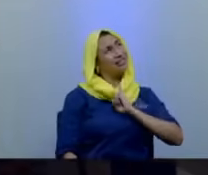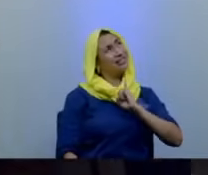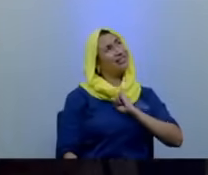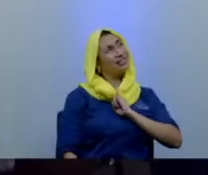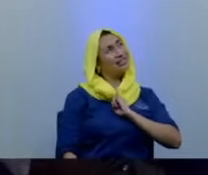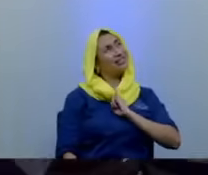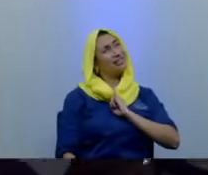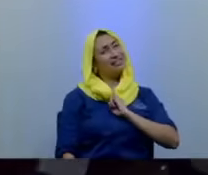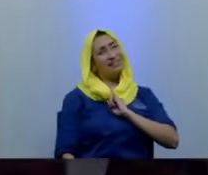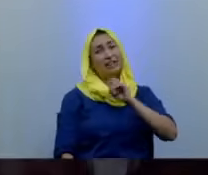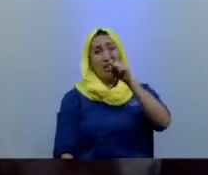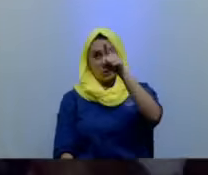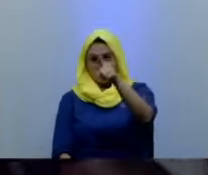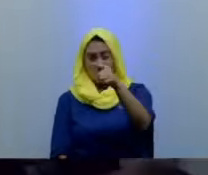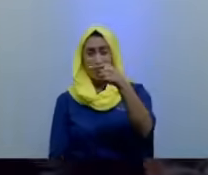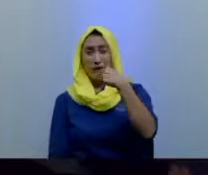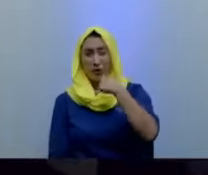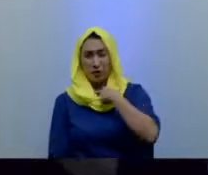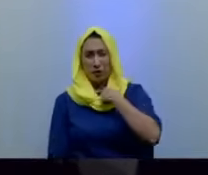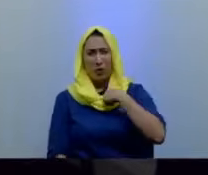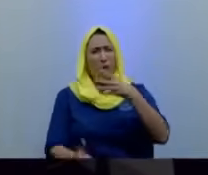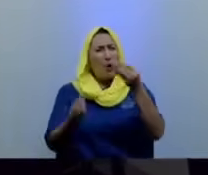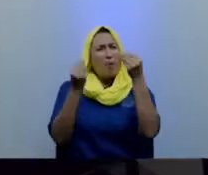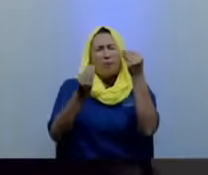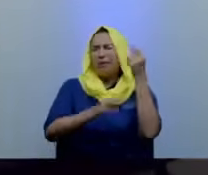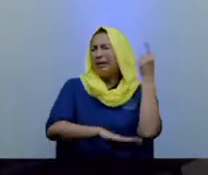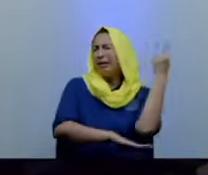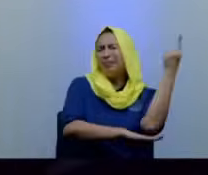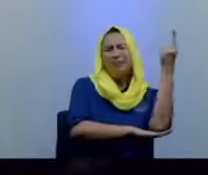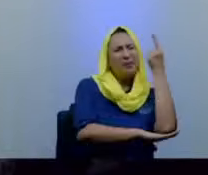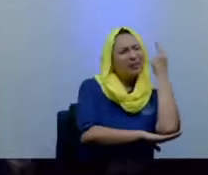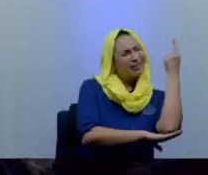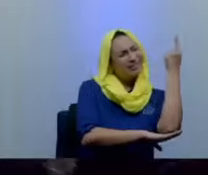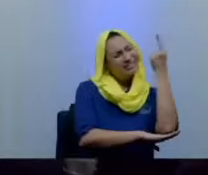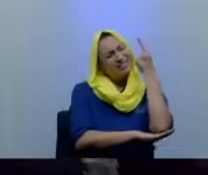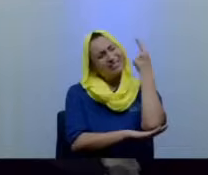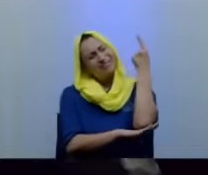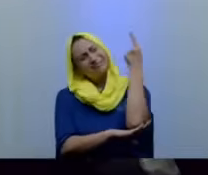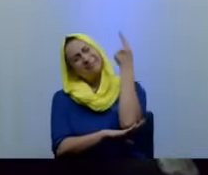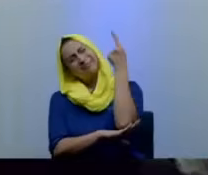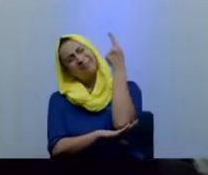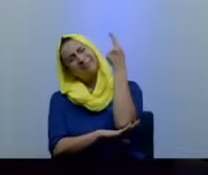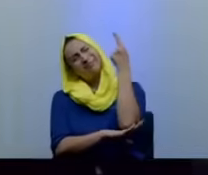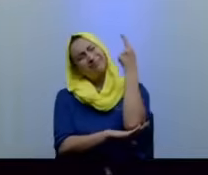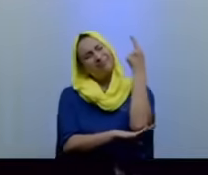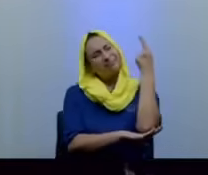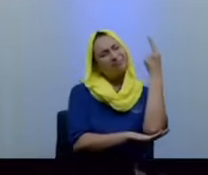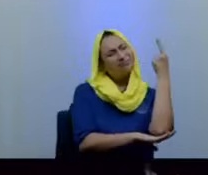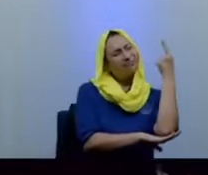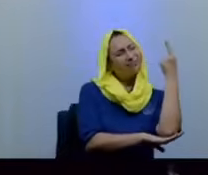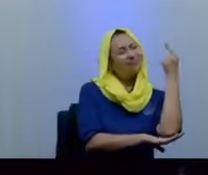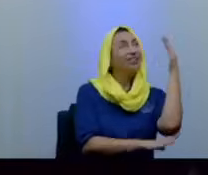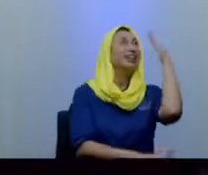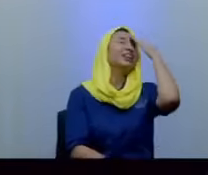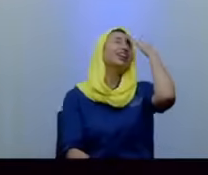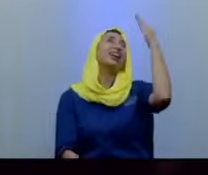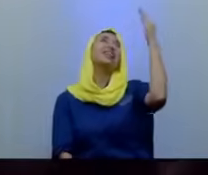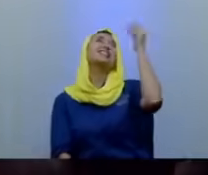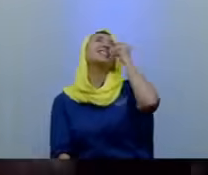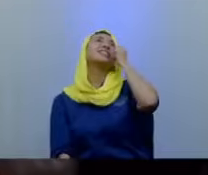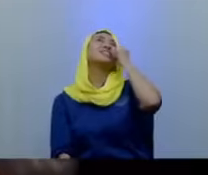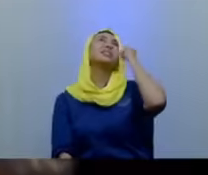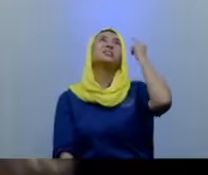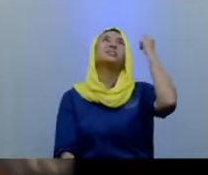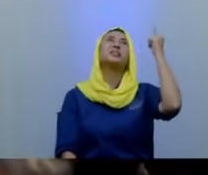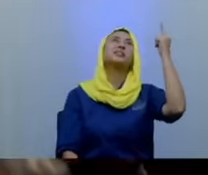valioso de lo que tú te imaginas. Muchísimo, muchísimo. Ay, gracias, Señor.